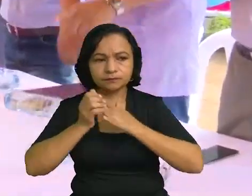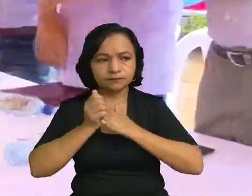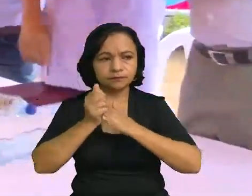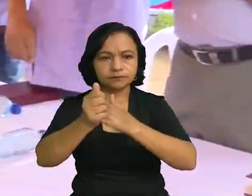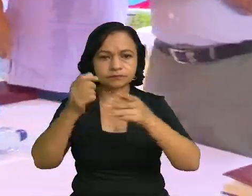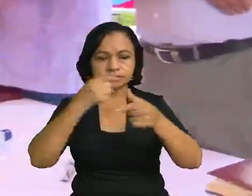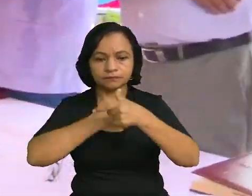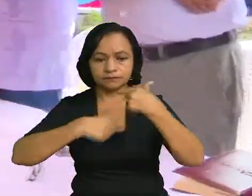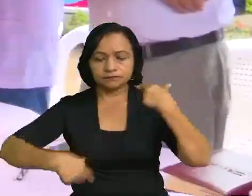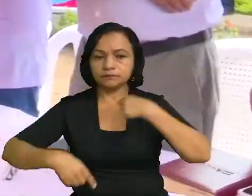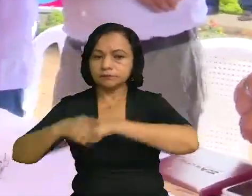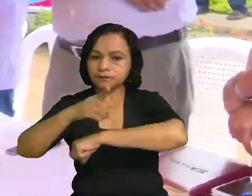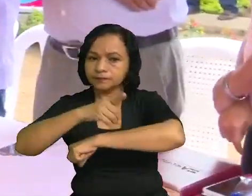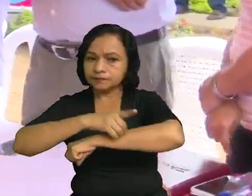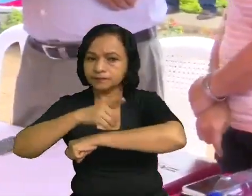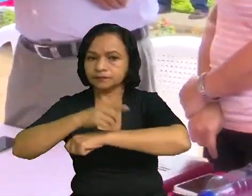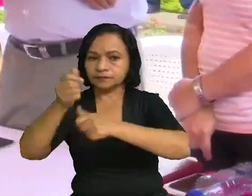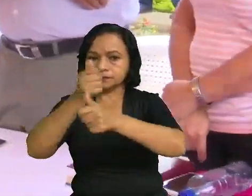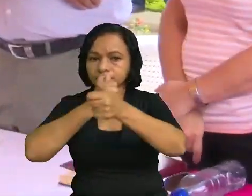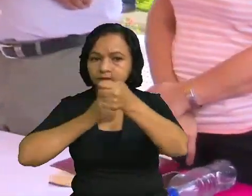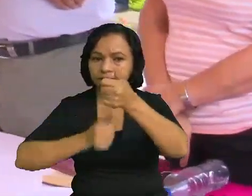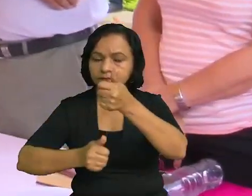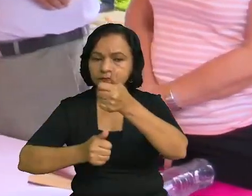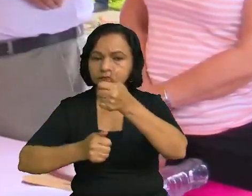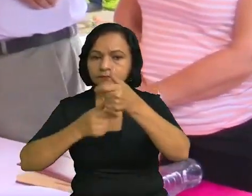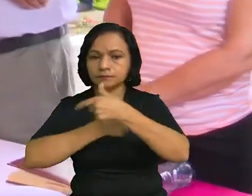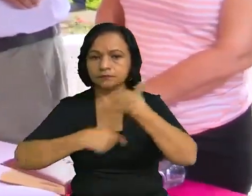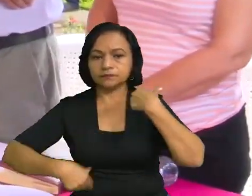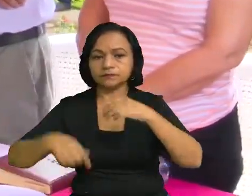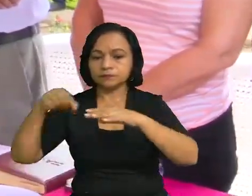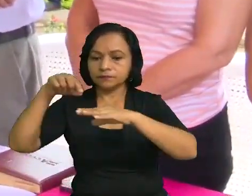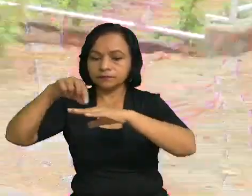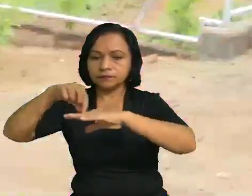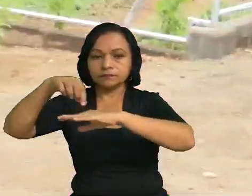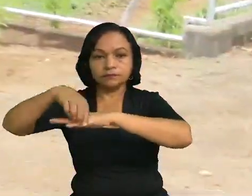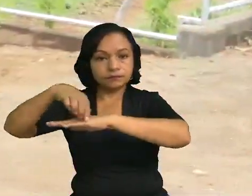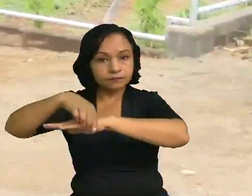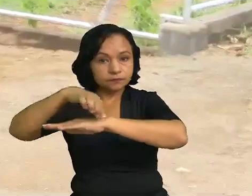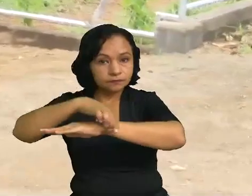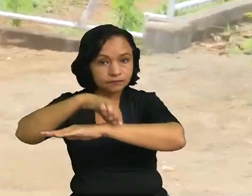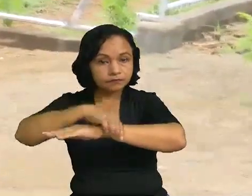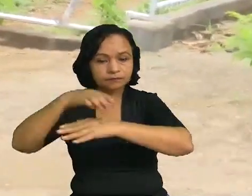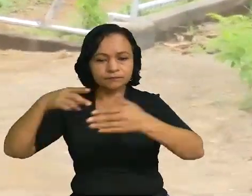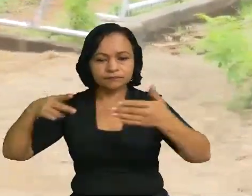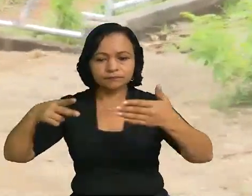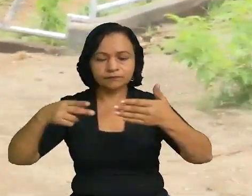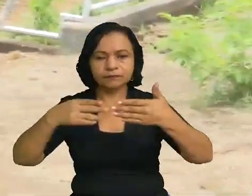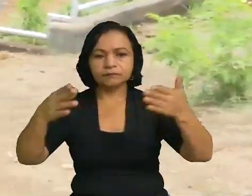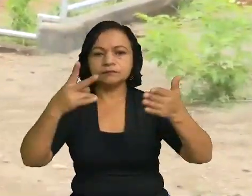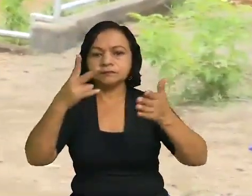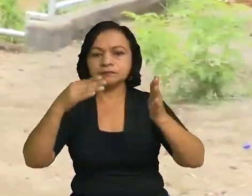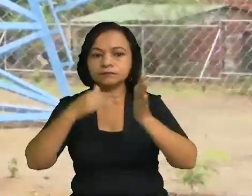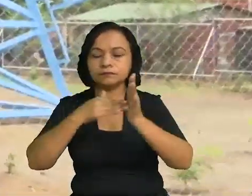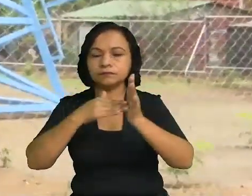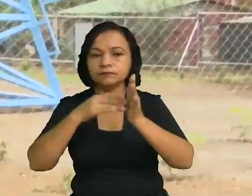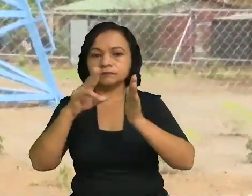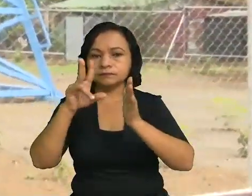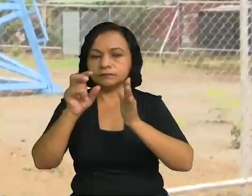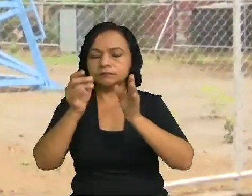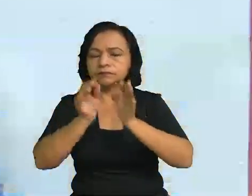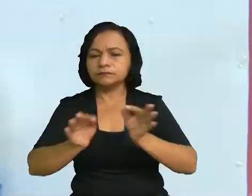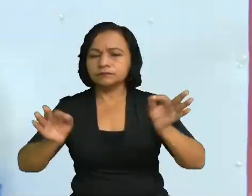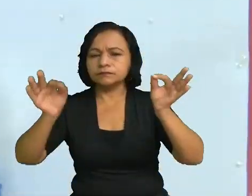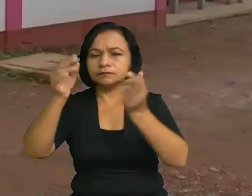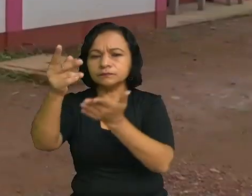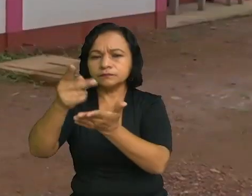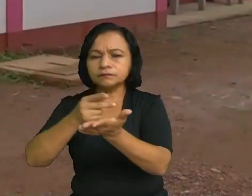presidente daniel ortega y la vicepresidenta rosario murillo a través del fib se inauguró en 2020 importantes proyectos de